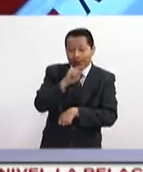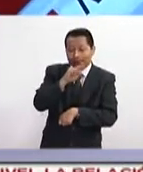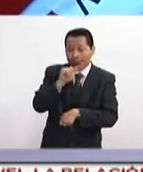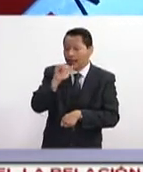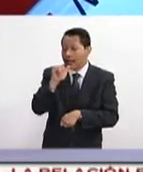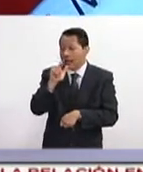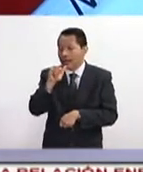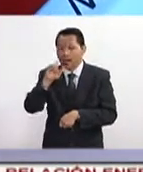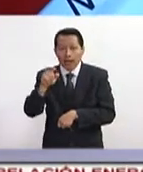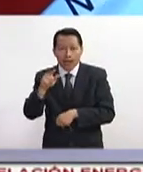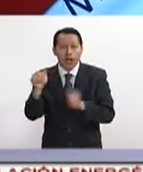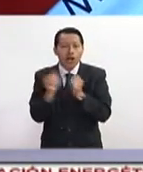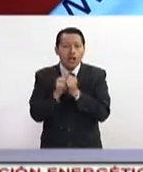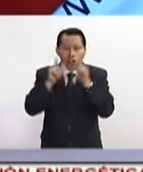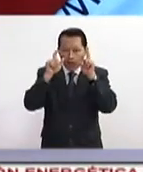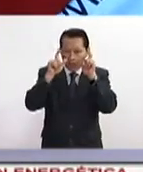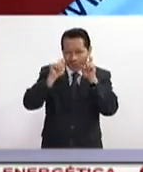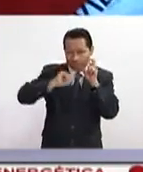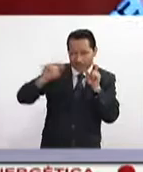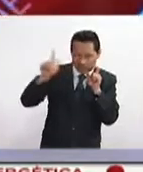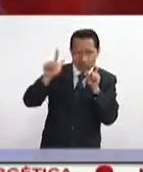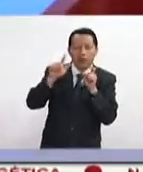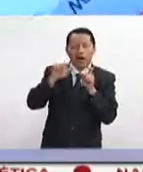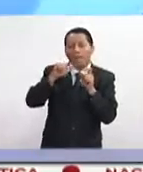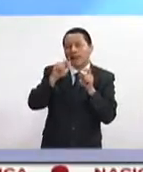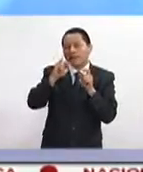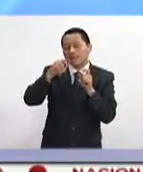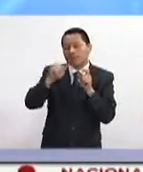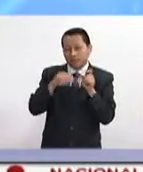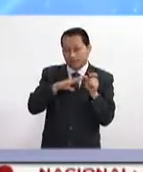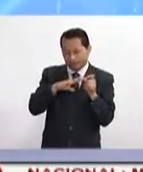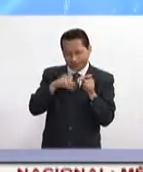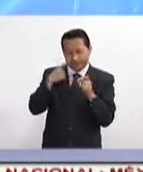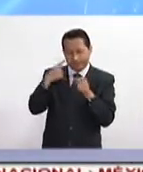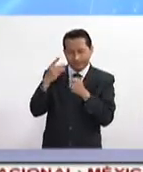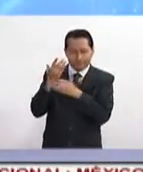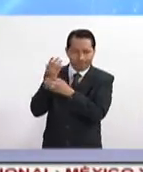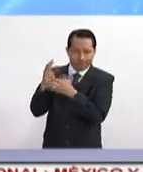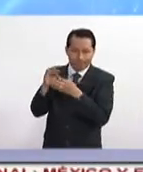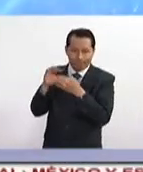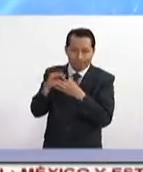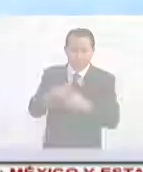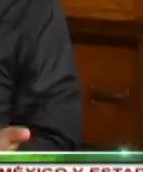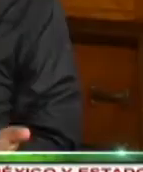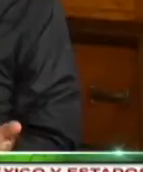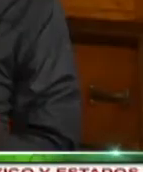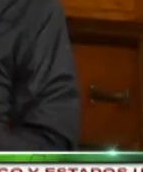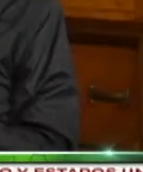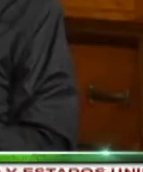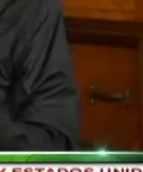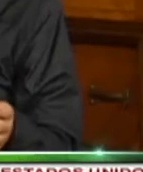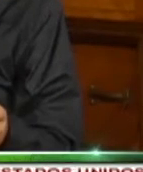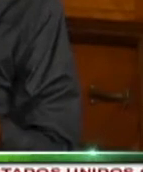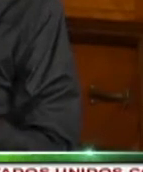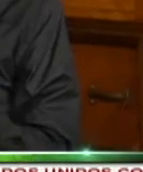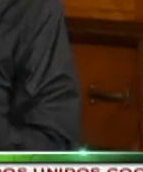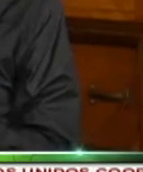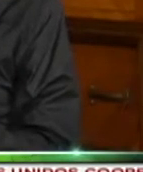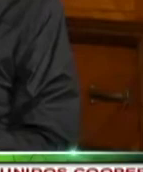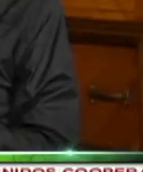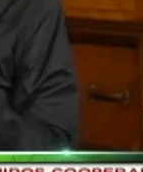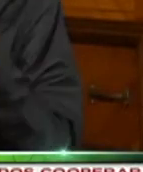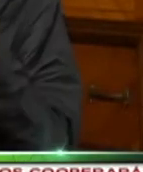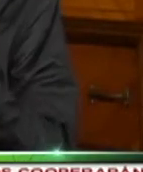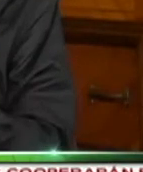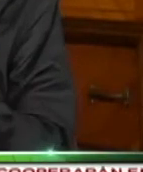con el gran fotógrafo ENIAC Martínez. Aquí un adelanto de esta plática. Esto que le llaman el talento, yo creo que